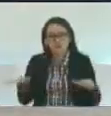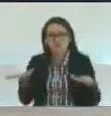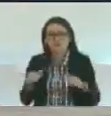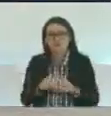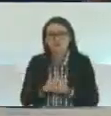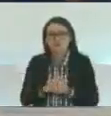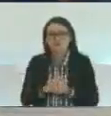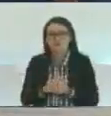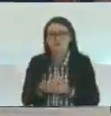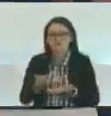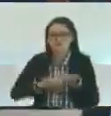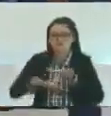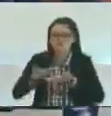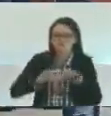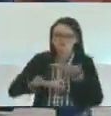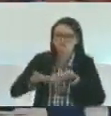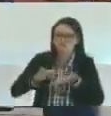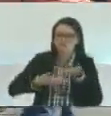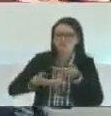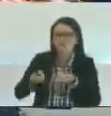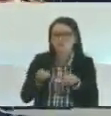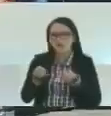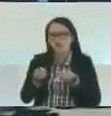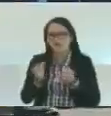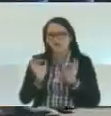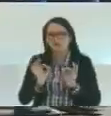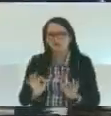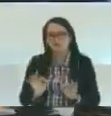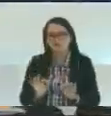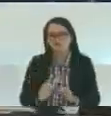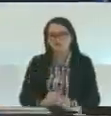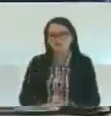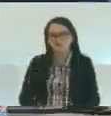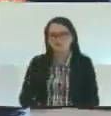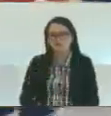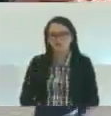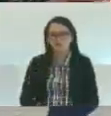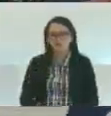desde el comercio, desde el sistema de precios.